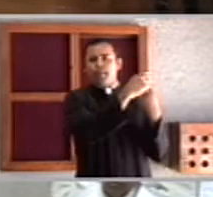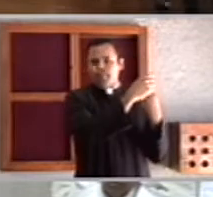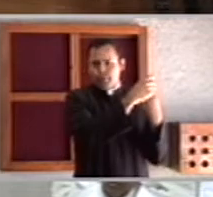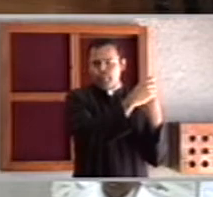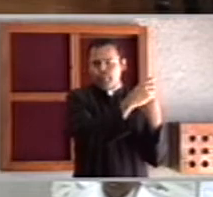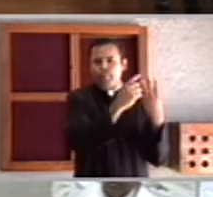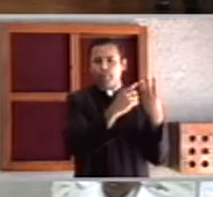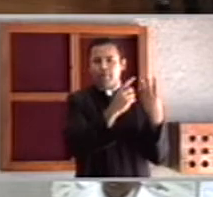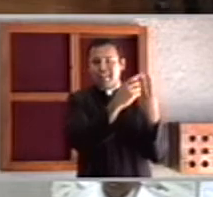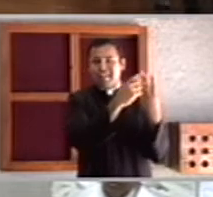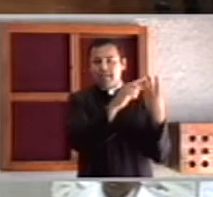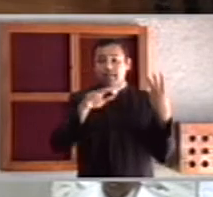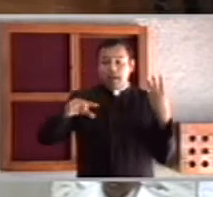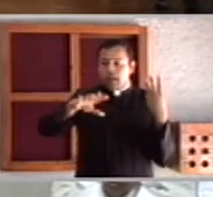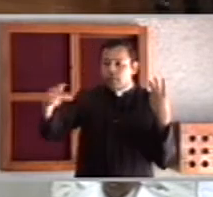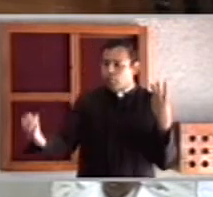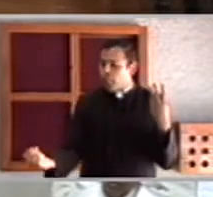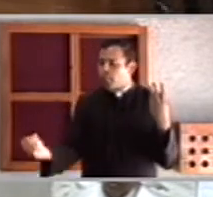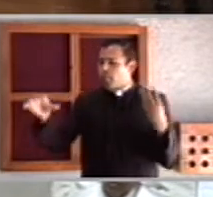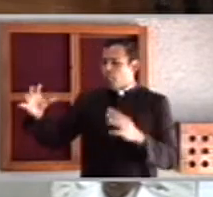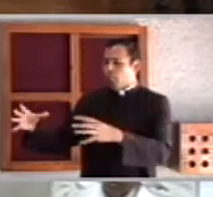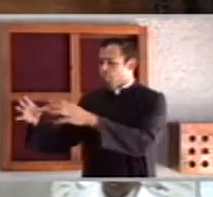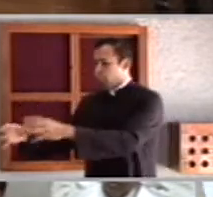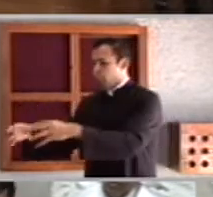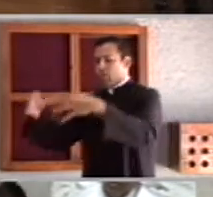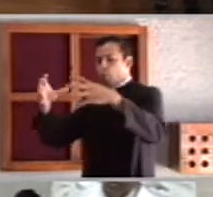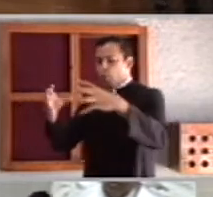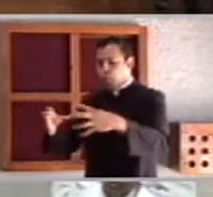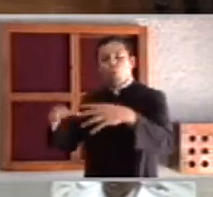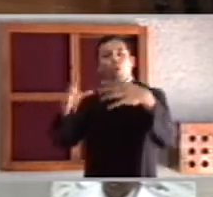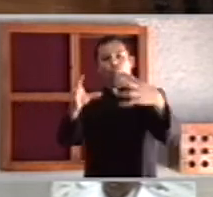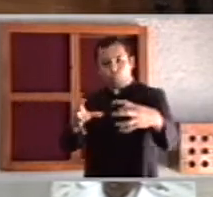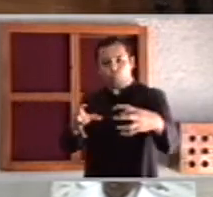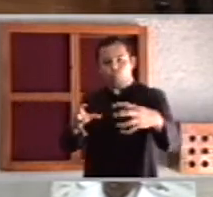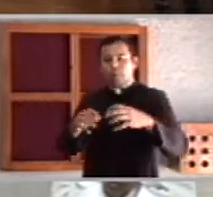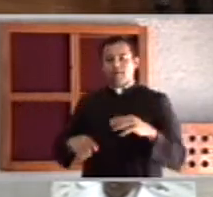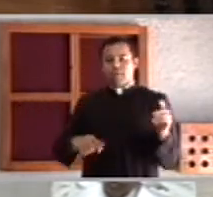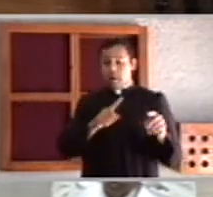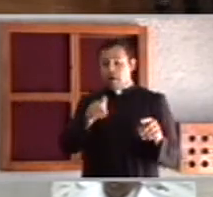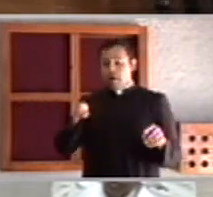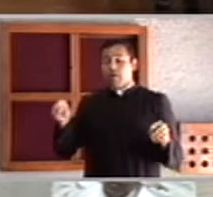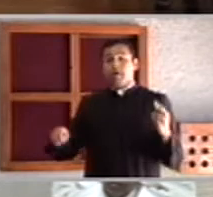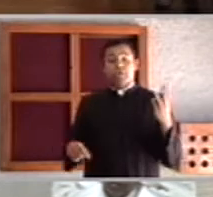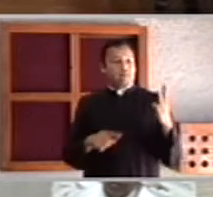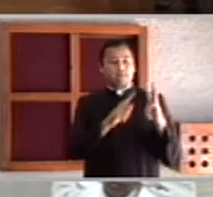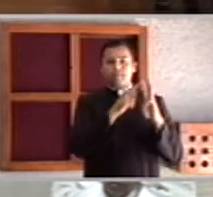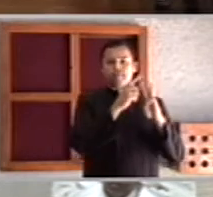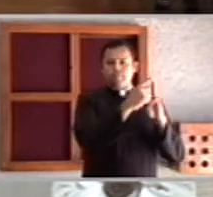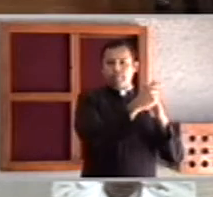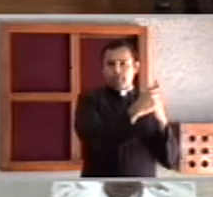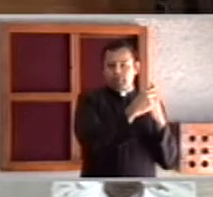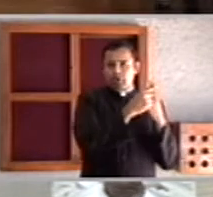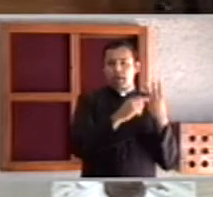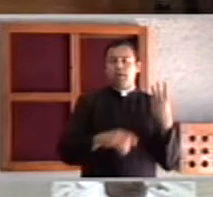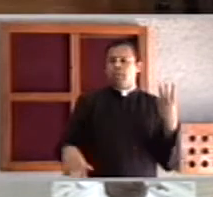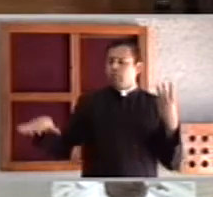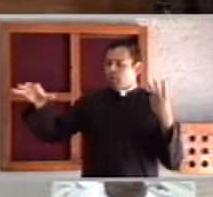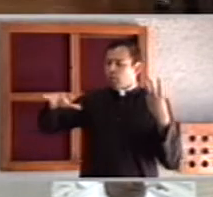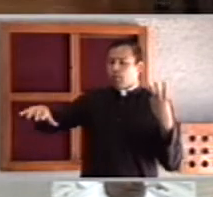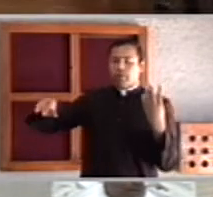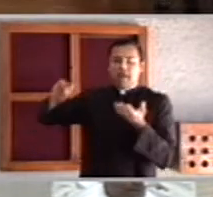los aceites sagrados. El ánfora del aceite para los